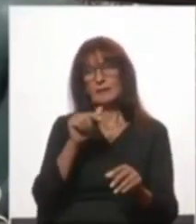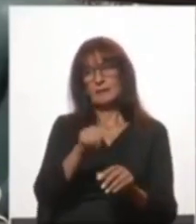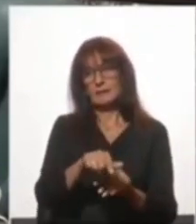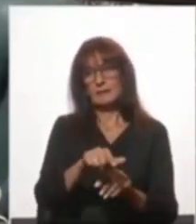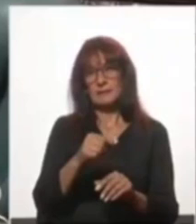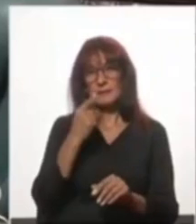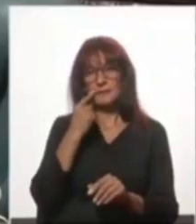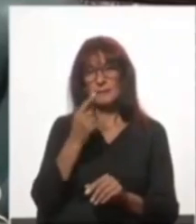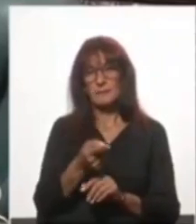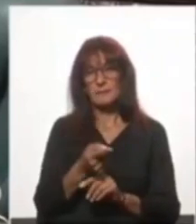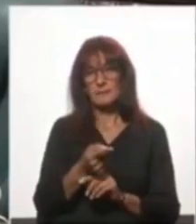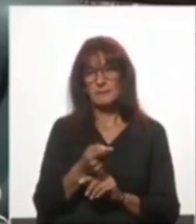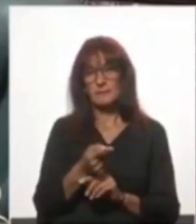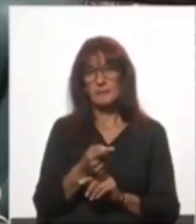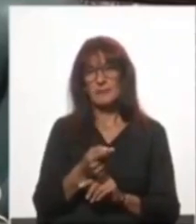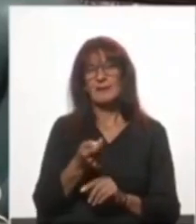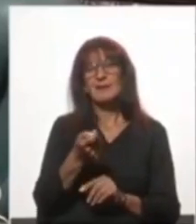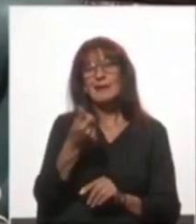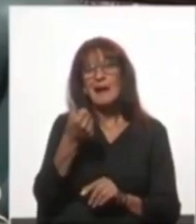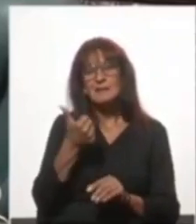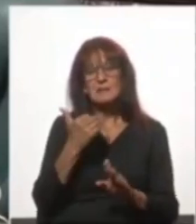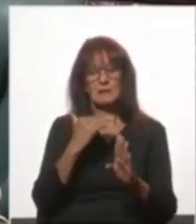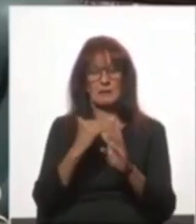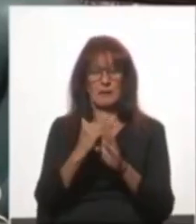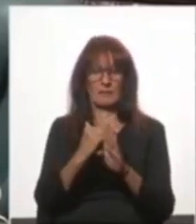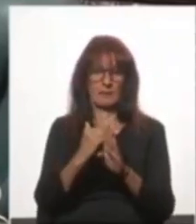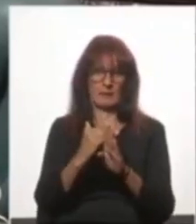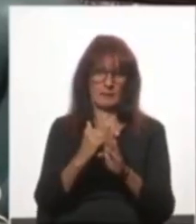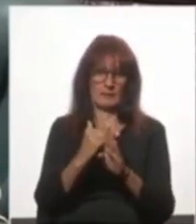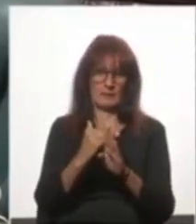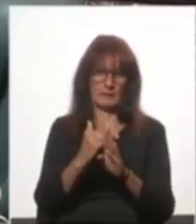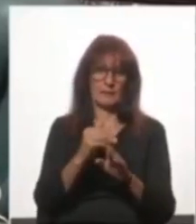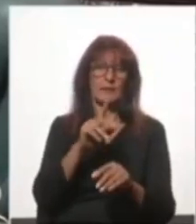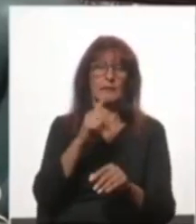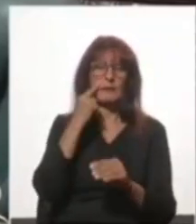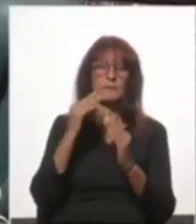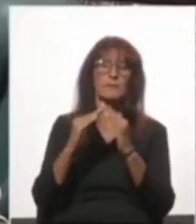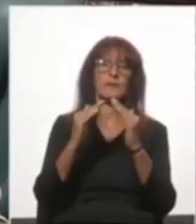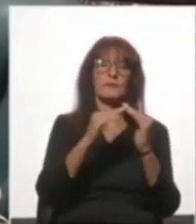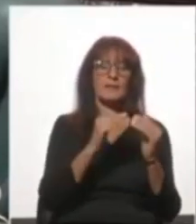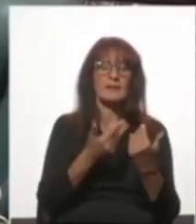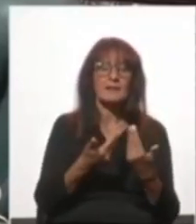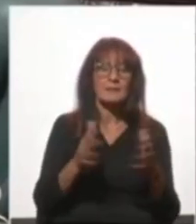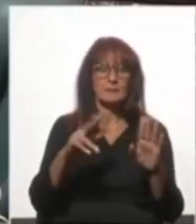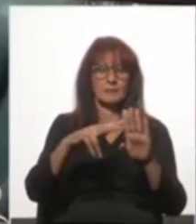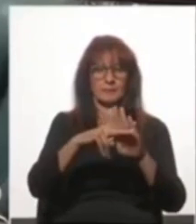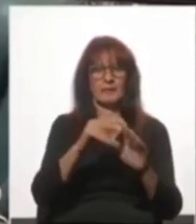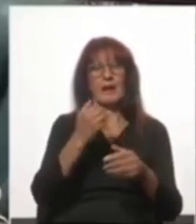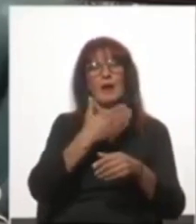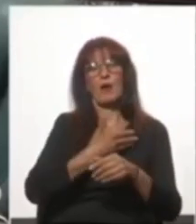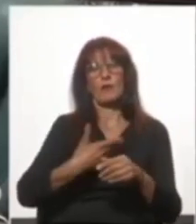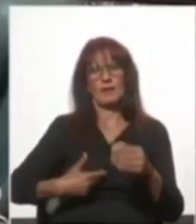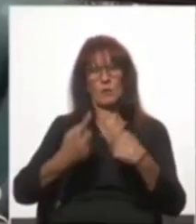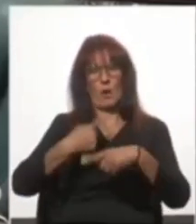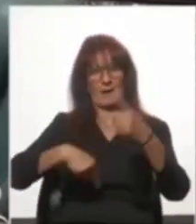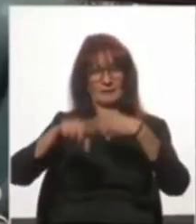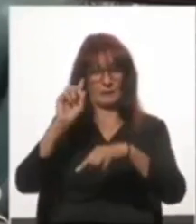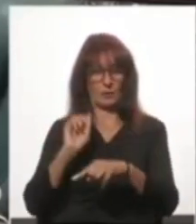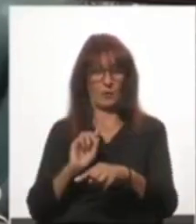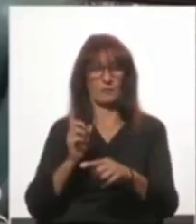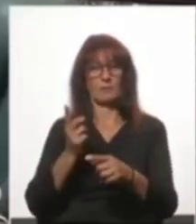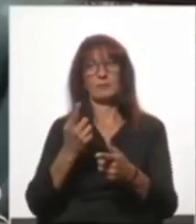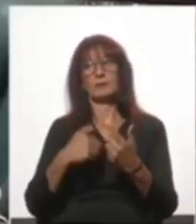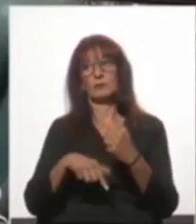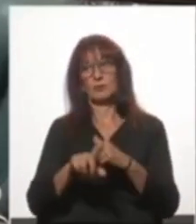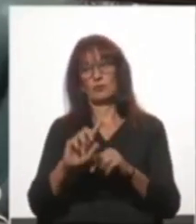incluyendo casi la mitad de eso que eran viviendas iniciadas en el gobierno anterior. Por lo tanto, para